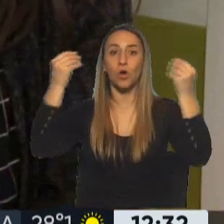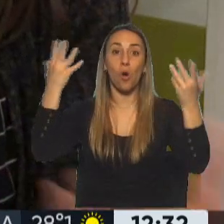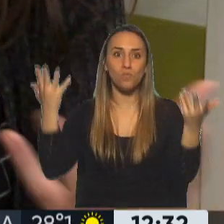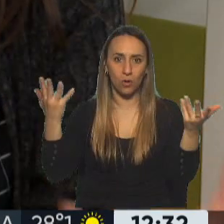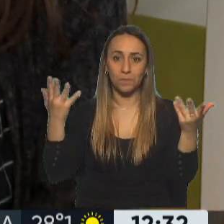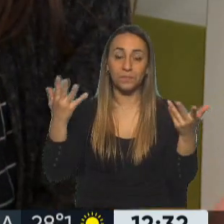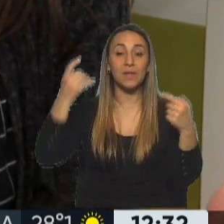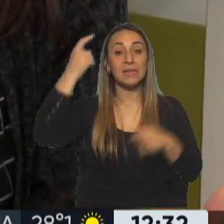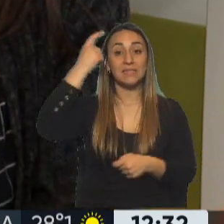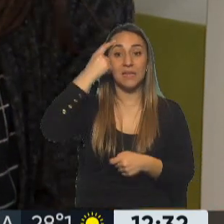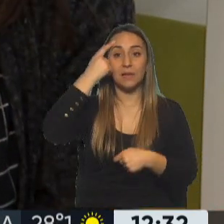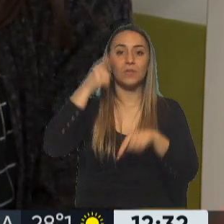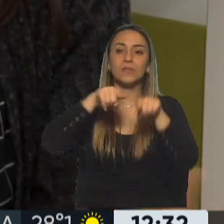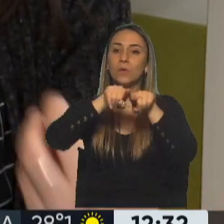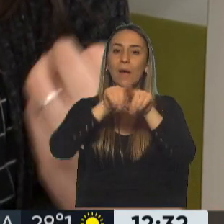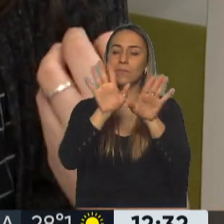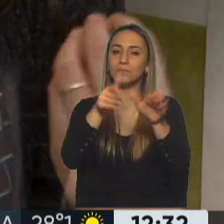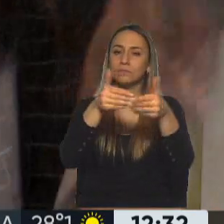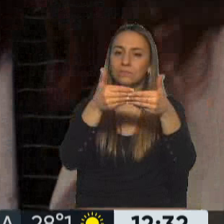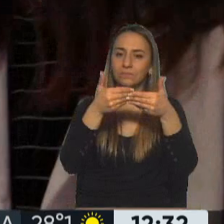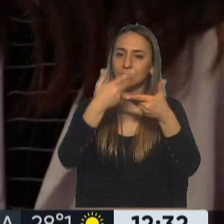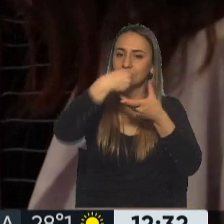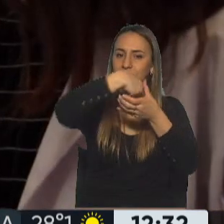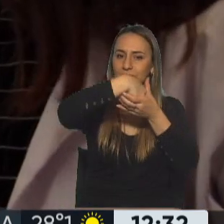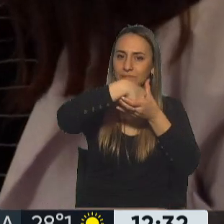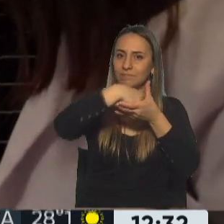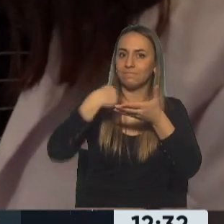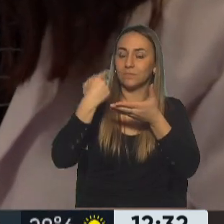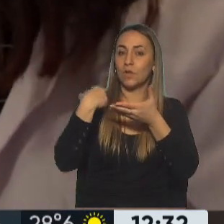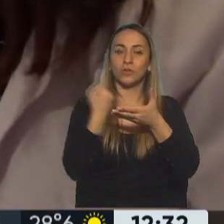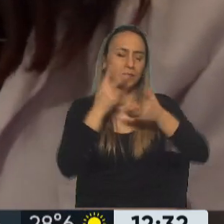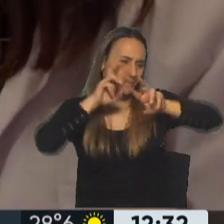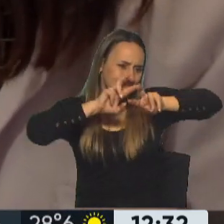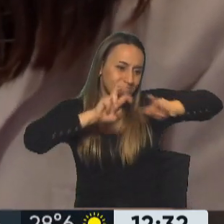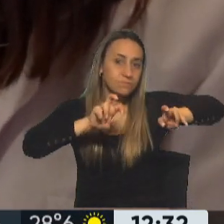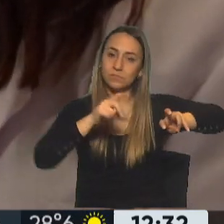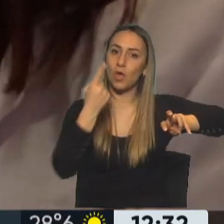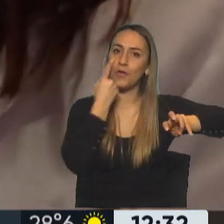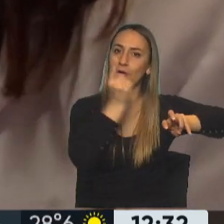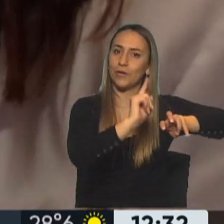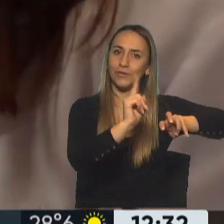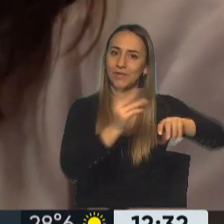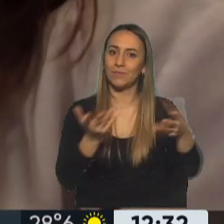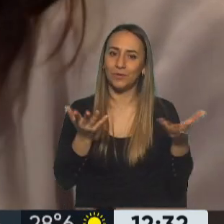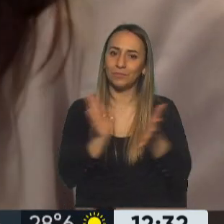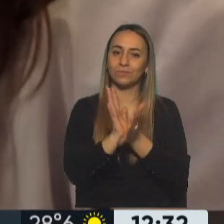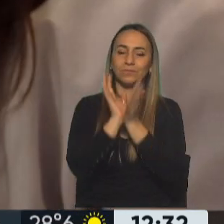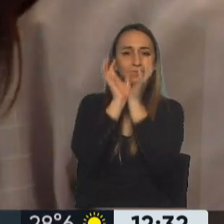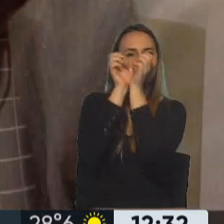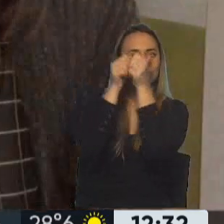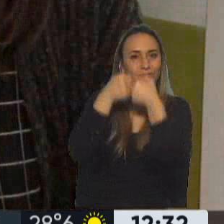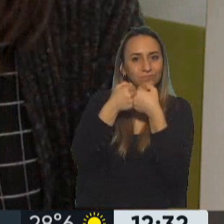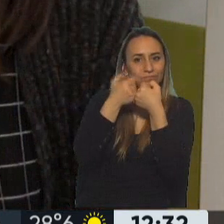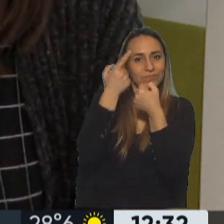puede ser una especie de caja negra al respecto de esto, y sabemos poco de qué estructuras o qué es exactamente lo que está alterándose.